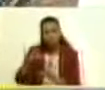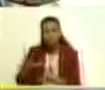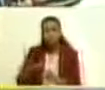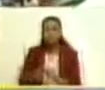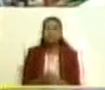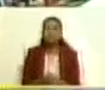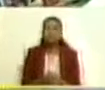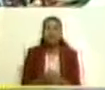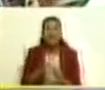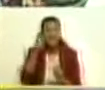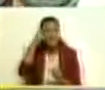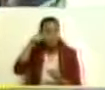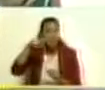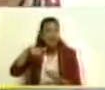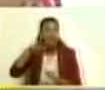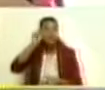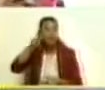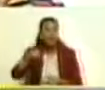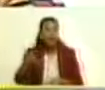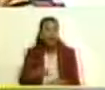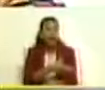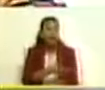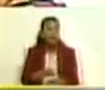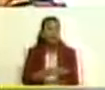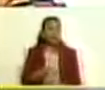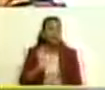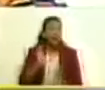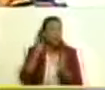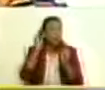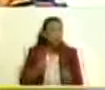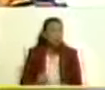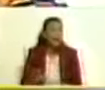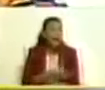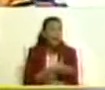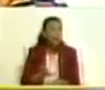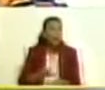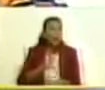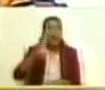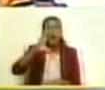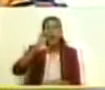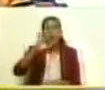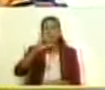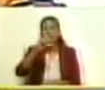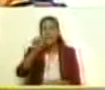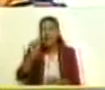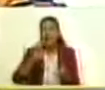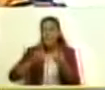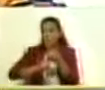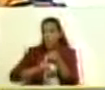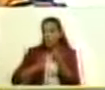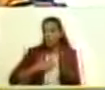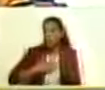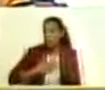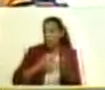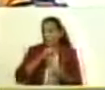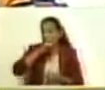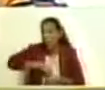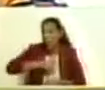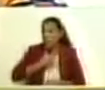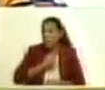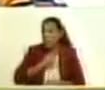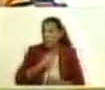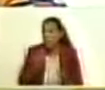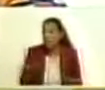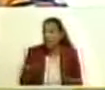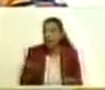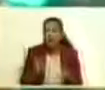Y ese día tendremos que cantar la canción de Cilia y mi canción, la canción